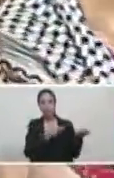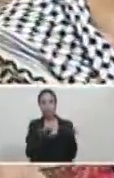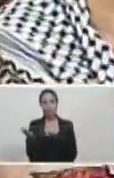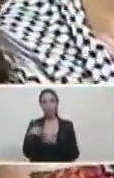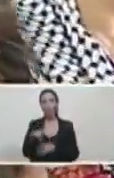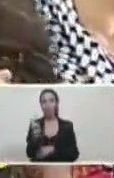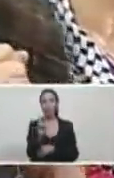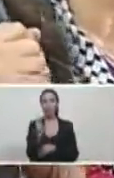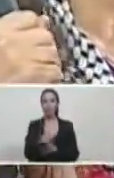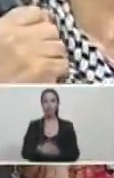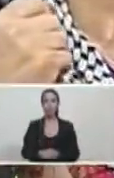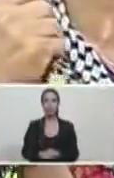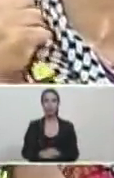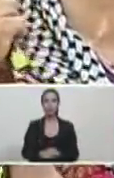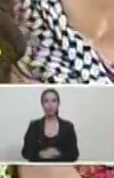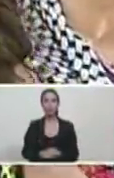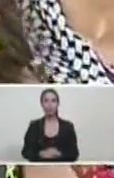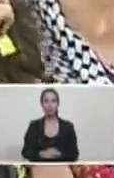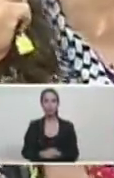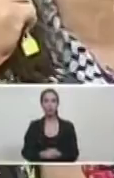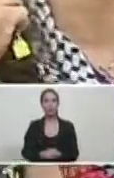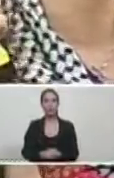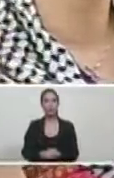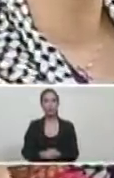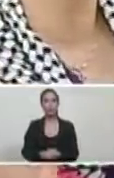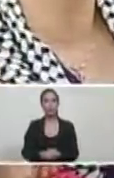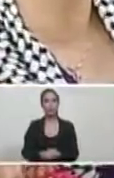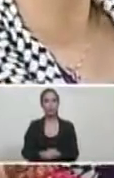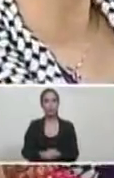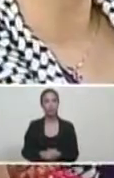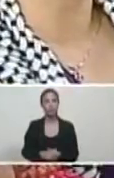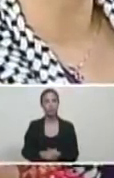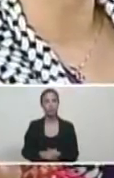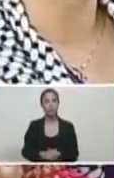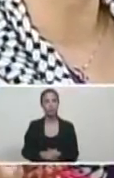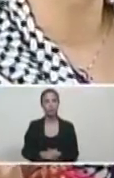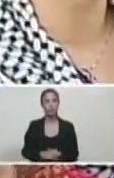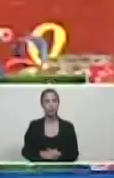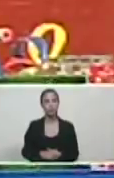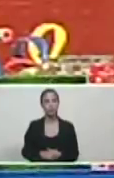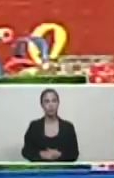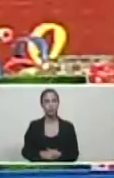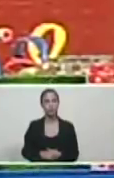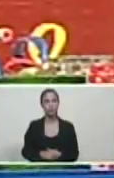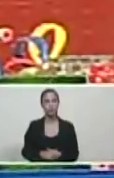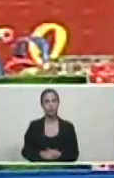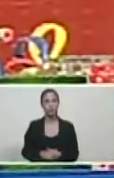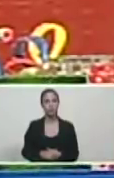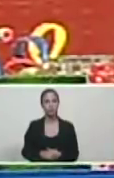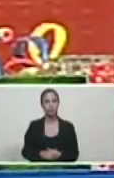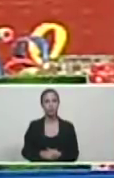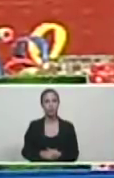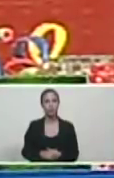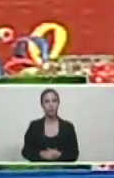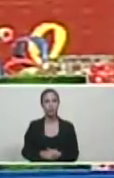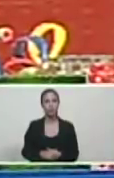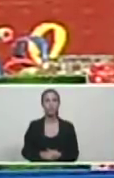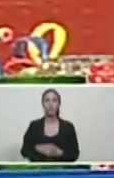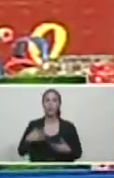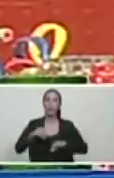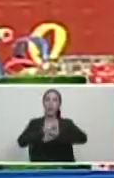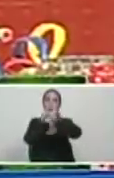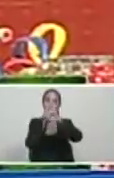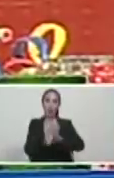ser. Y por supuesto a través del Movimiento por la Paz y la Vida. Gracias, presidente. Bueno, un aplauso de feliz